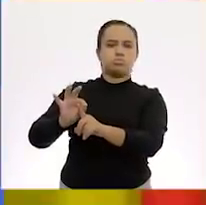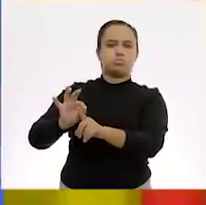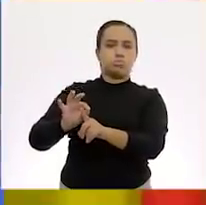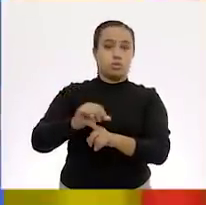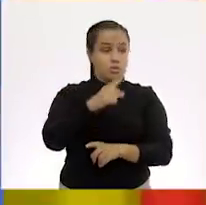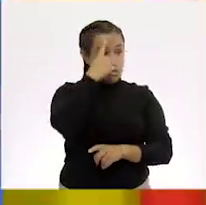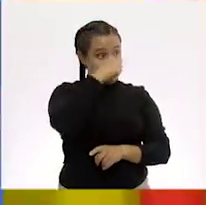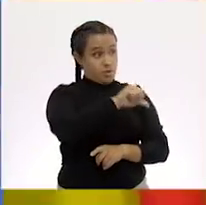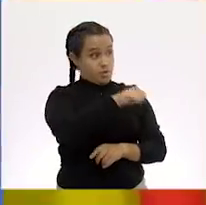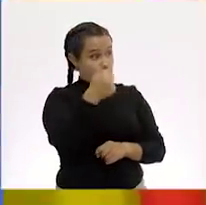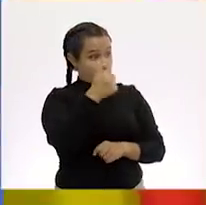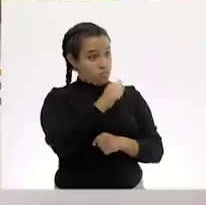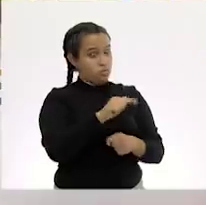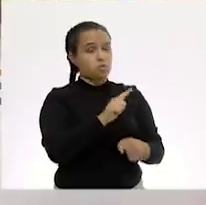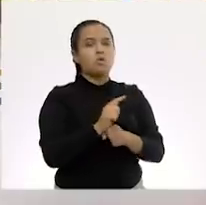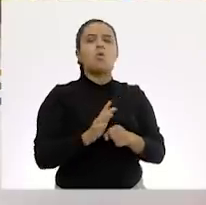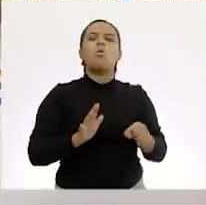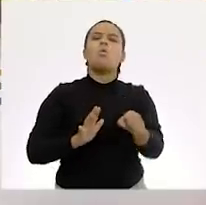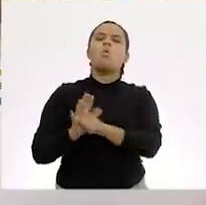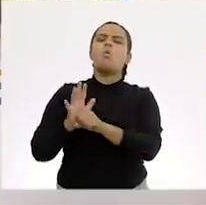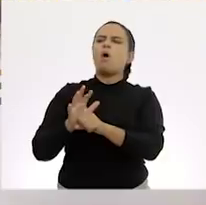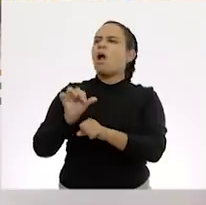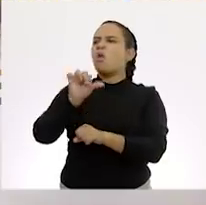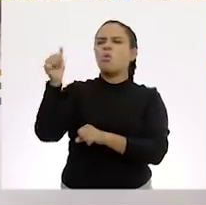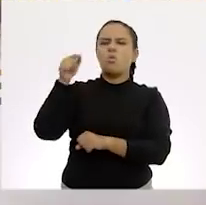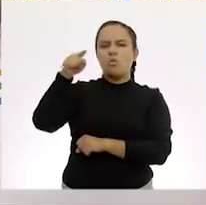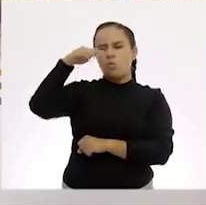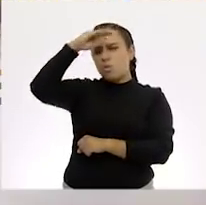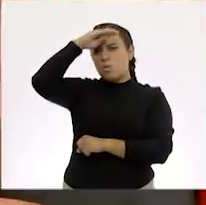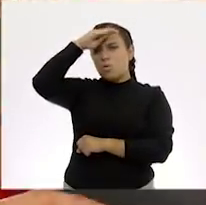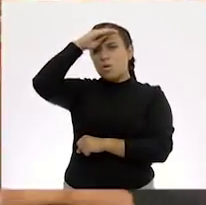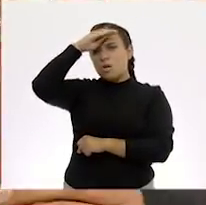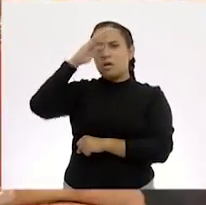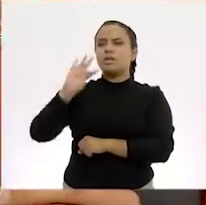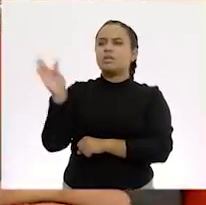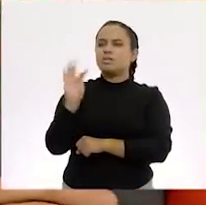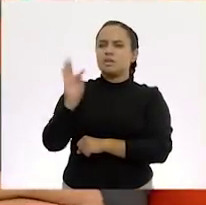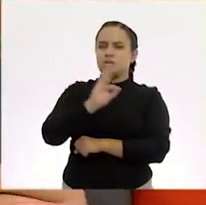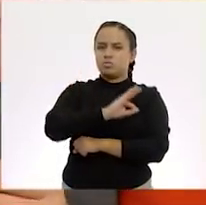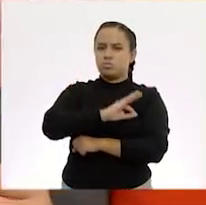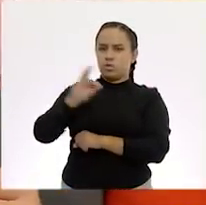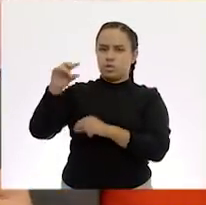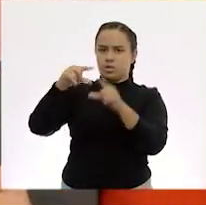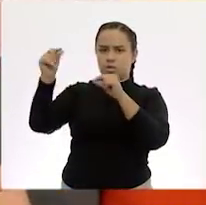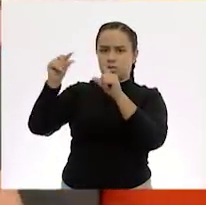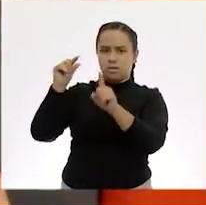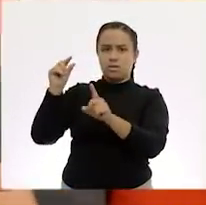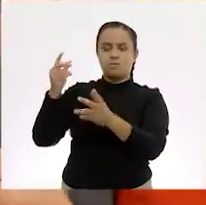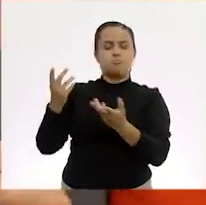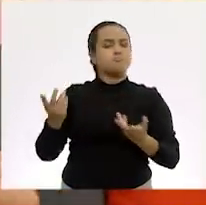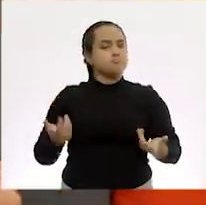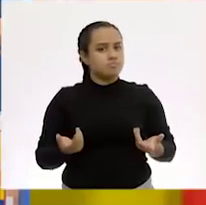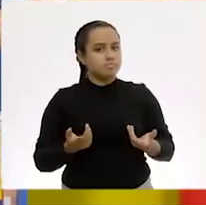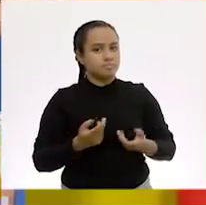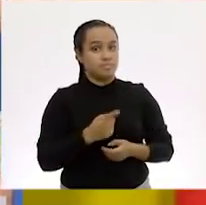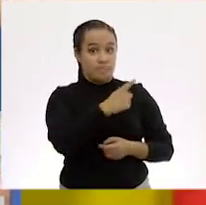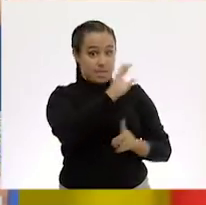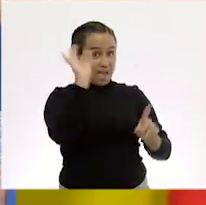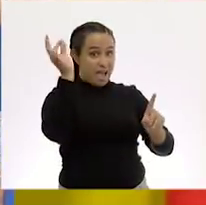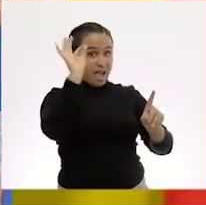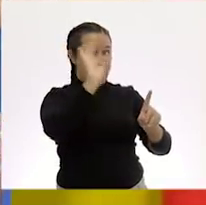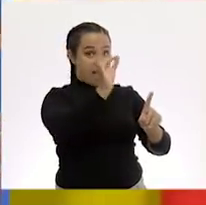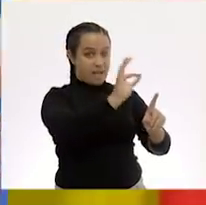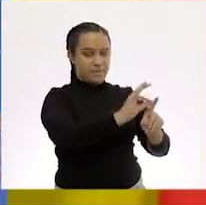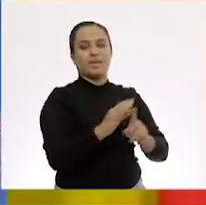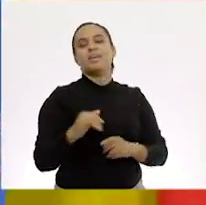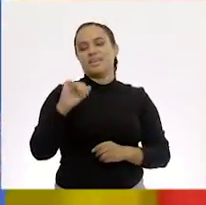seres vivos? Sí, como quiénes se te ocurre que podrían llegar a las flores. ¿Las abejas?